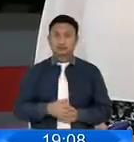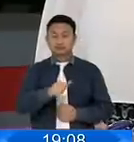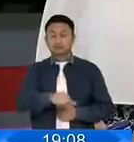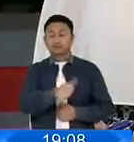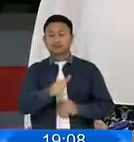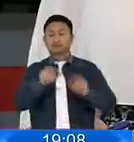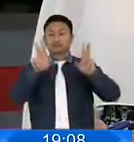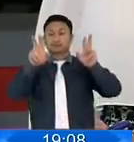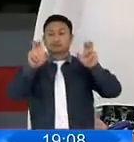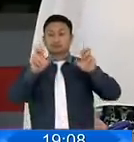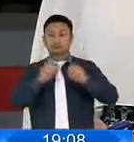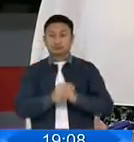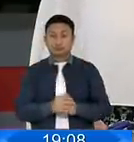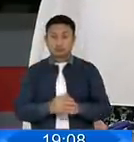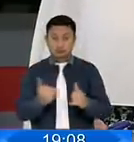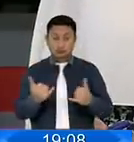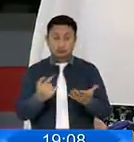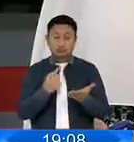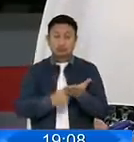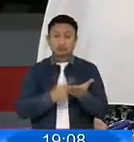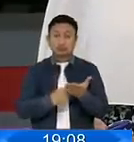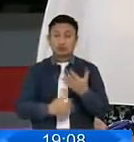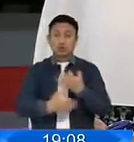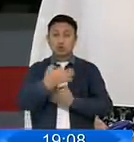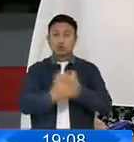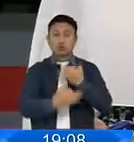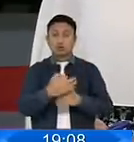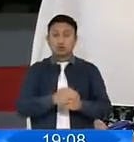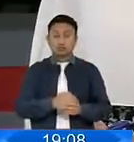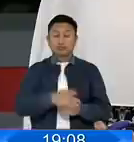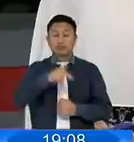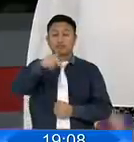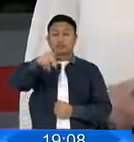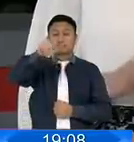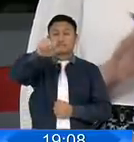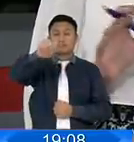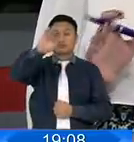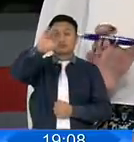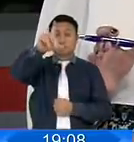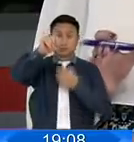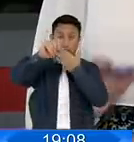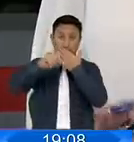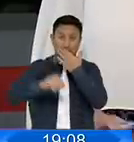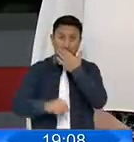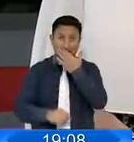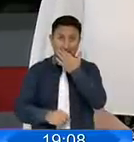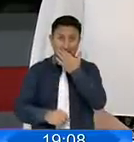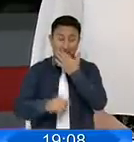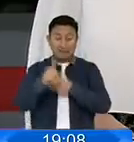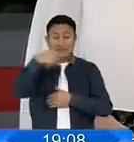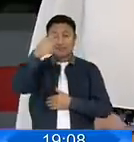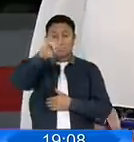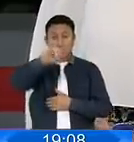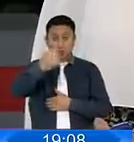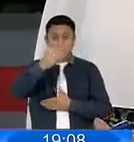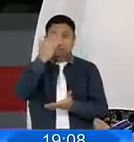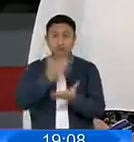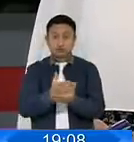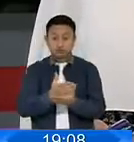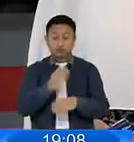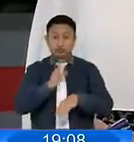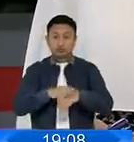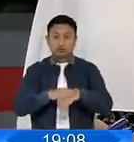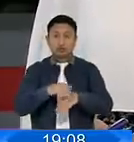minutos se instaló la audiencia de juzgamiento de Pablo Romero, pero esta fue suspendida para el próximo jueves debido al fallecimiento de la madre